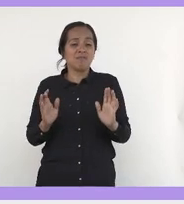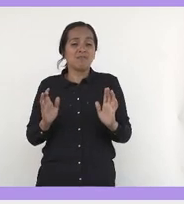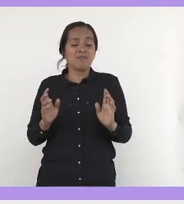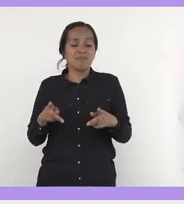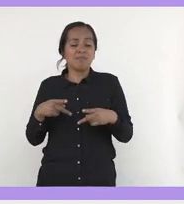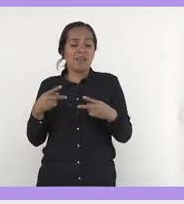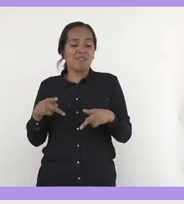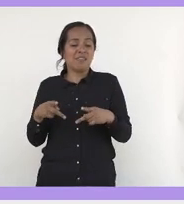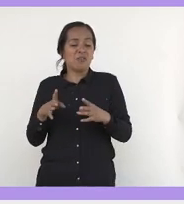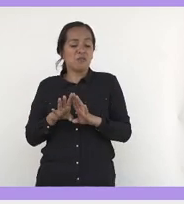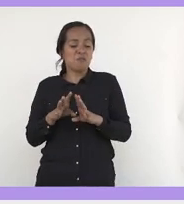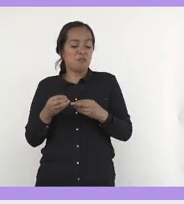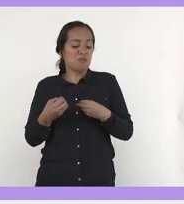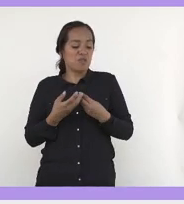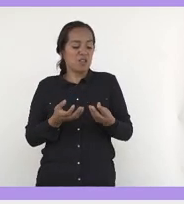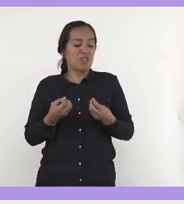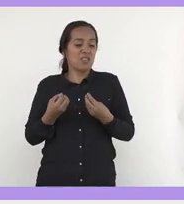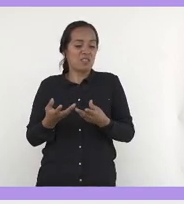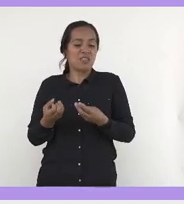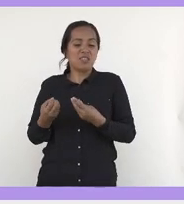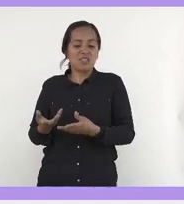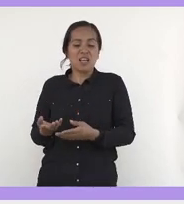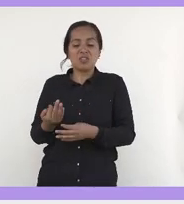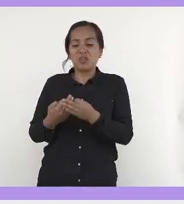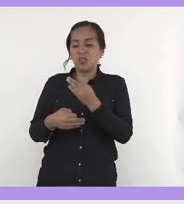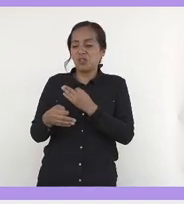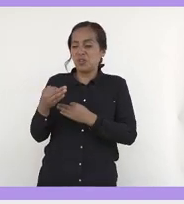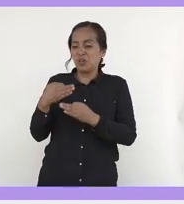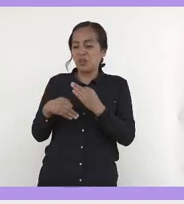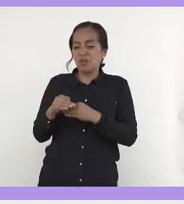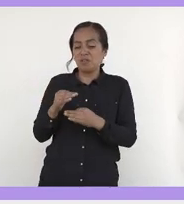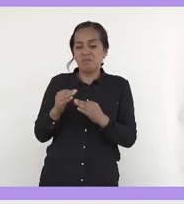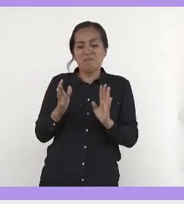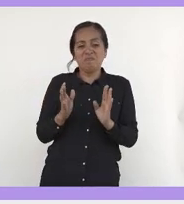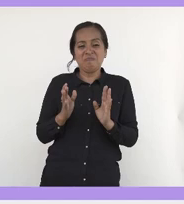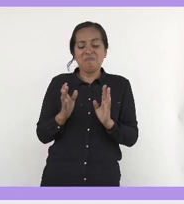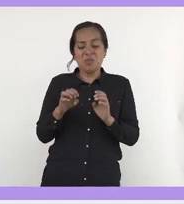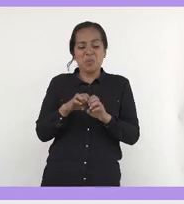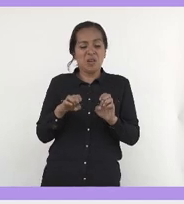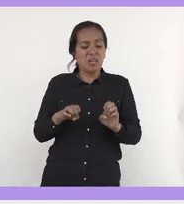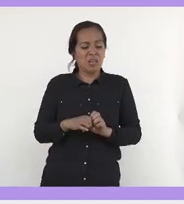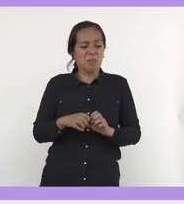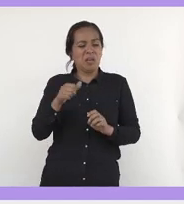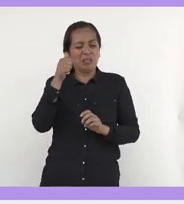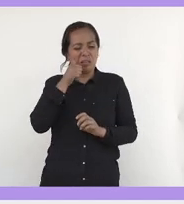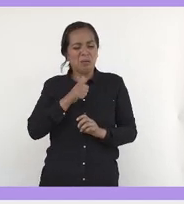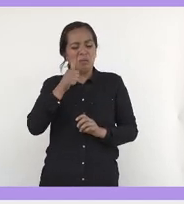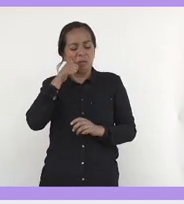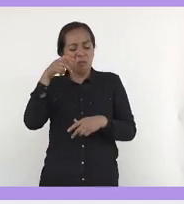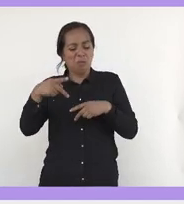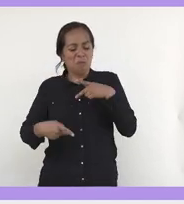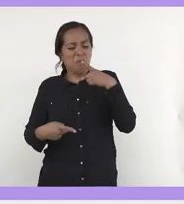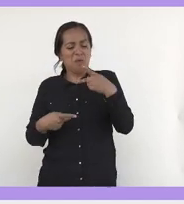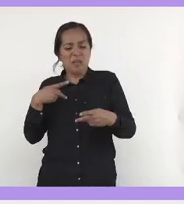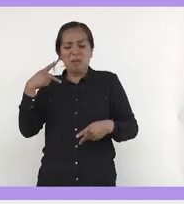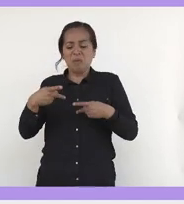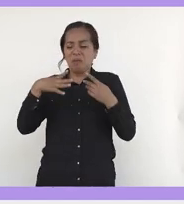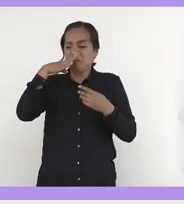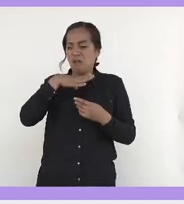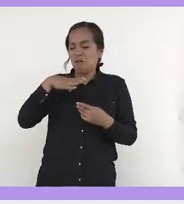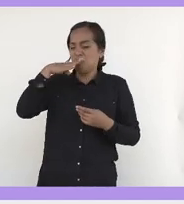tu alma para los siguientes Wherever no el momento en el que te empieza a ir bien Ya estás con un equipo que todo el tiempo te cuestiona con el equipo que todo el tiempo